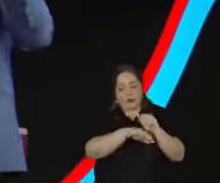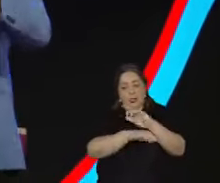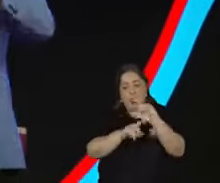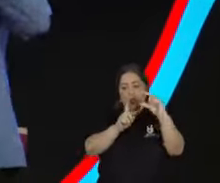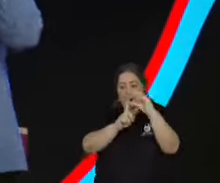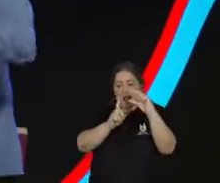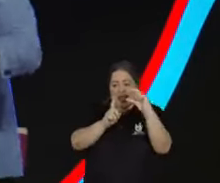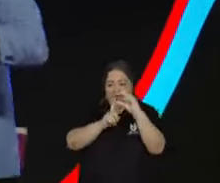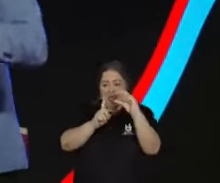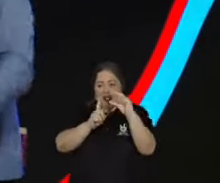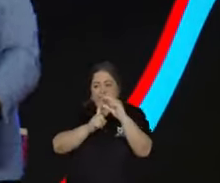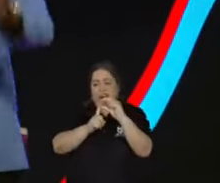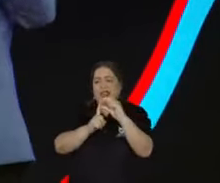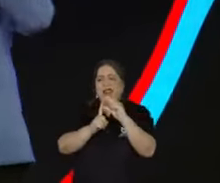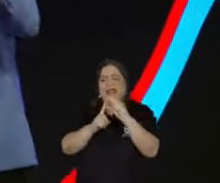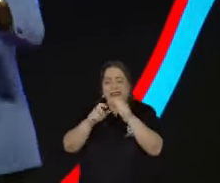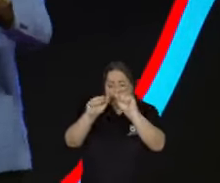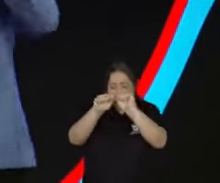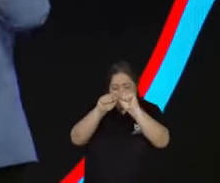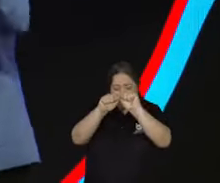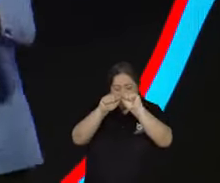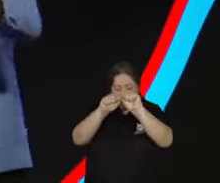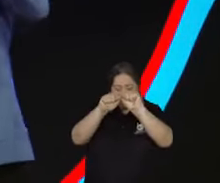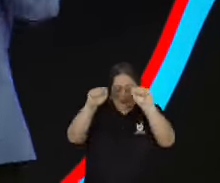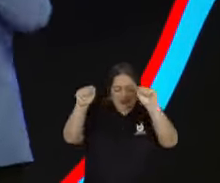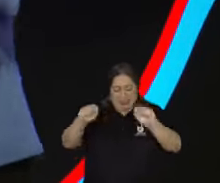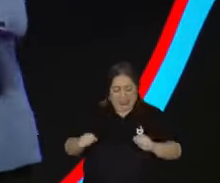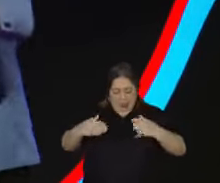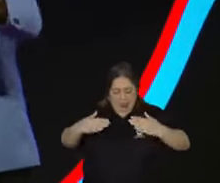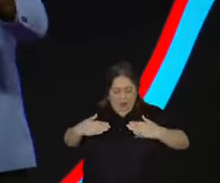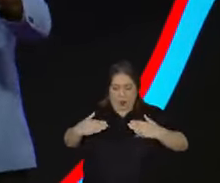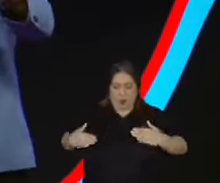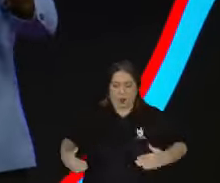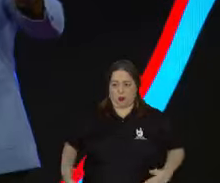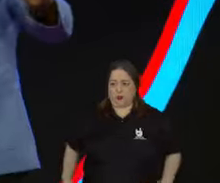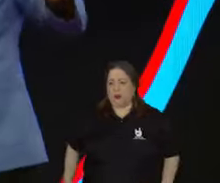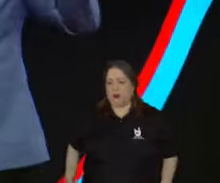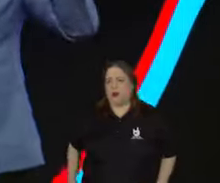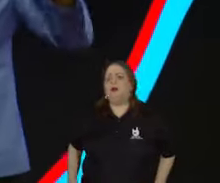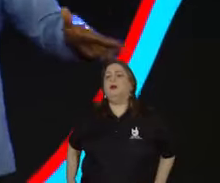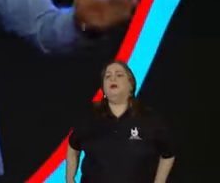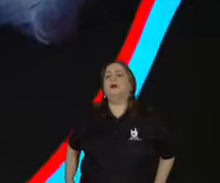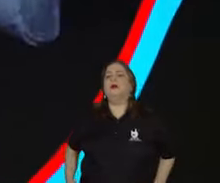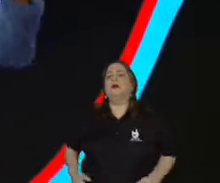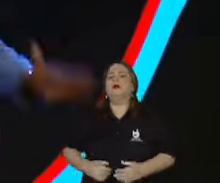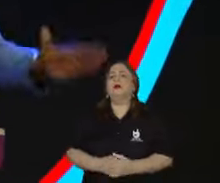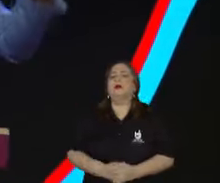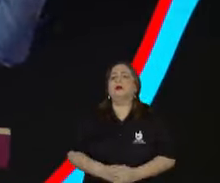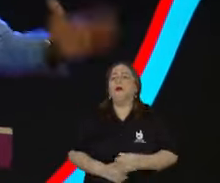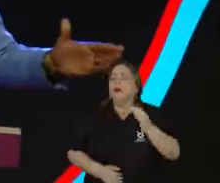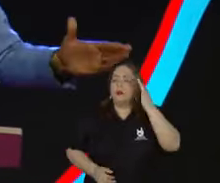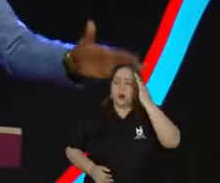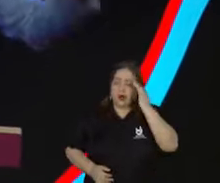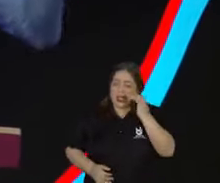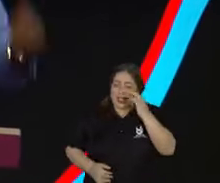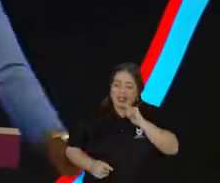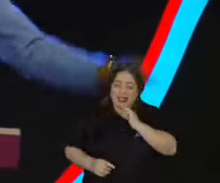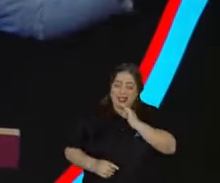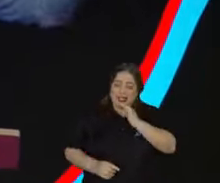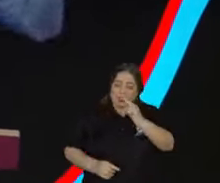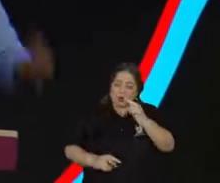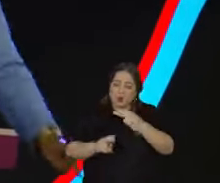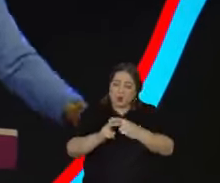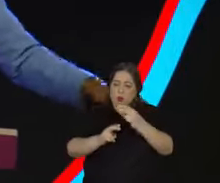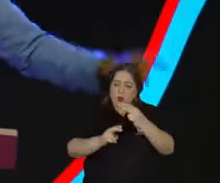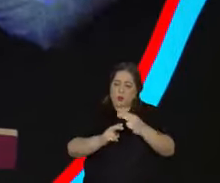sobre todo el sistema respiratorio, pulmones, bronquios ahora mismo. Yo declaro que en el nombre de Jesús,